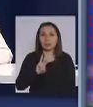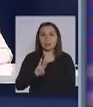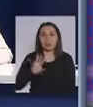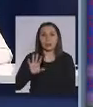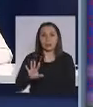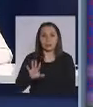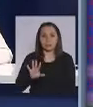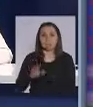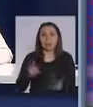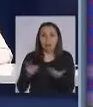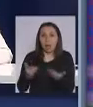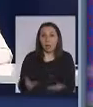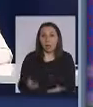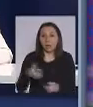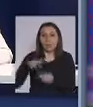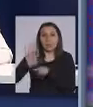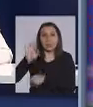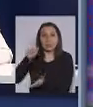430.535, de las cuales